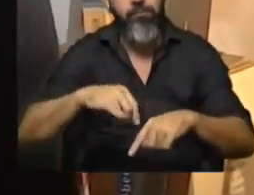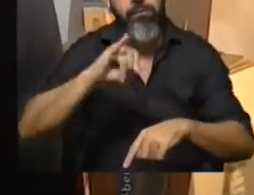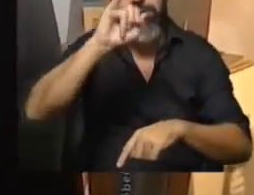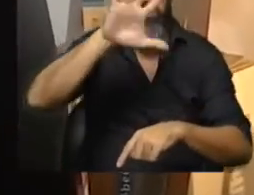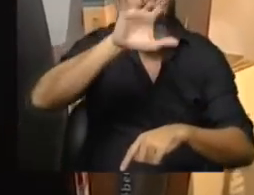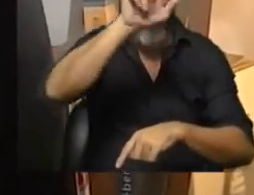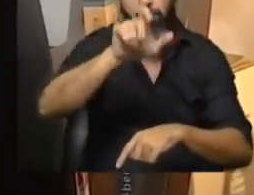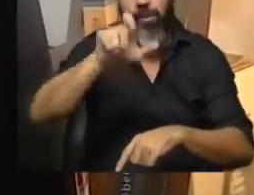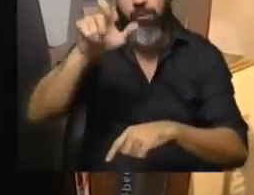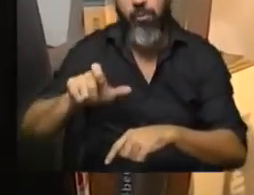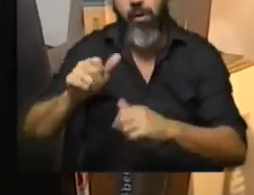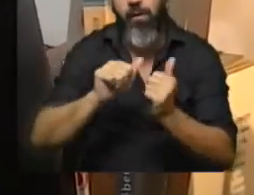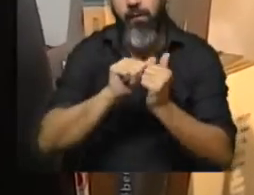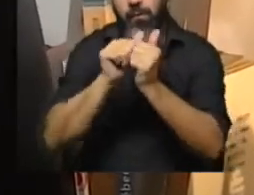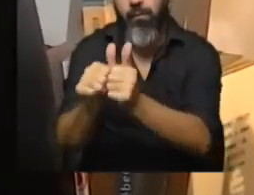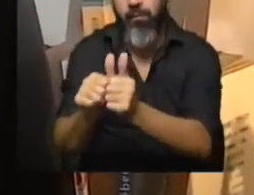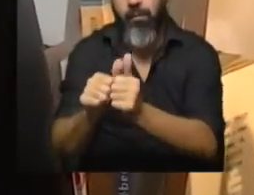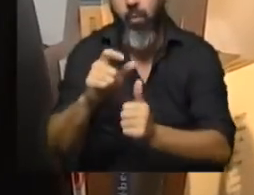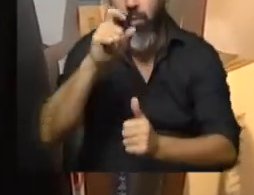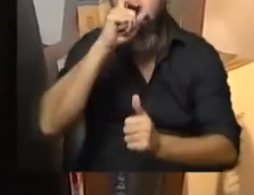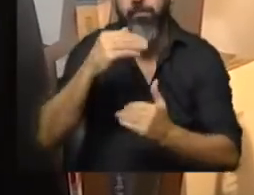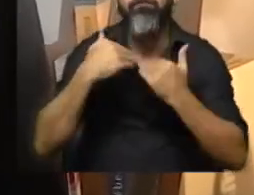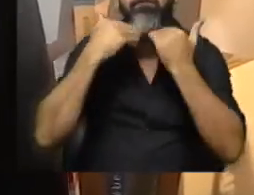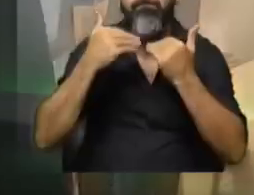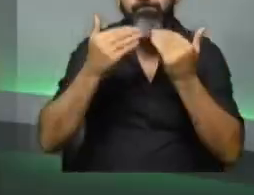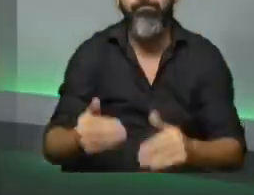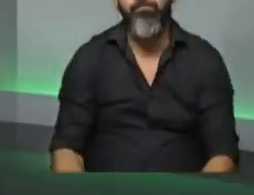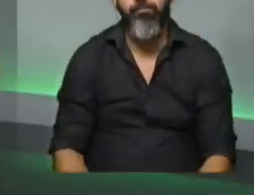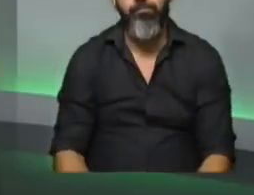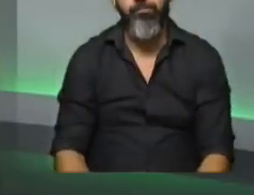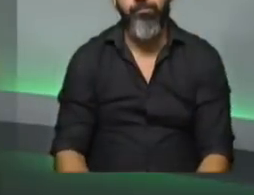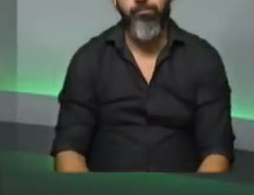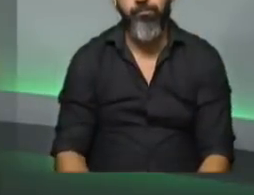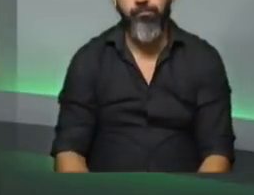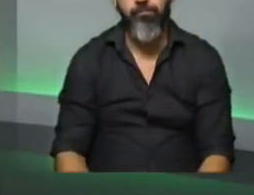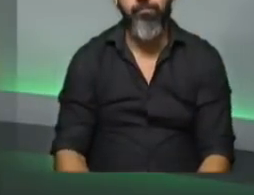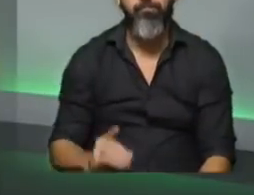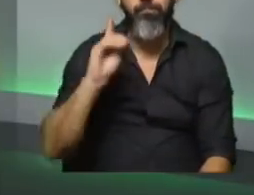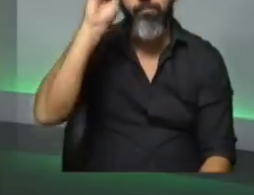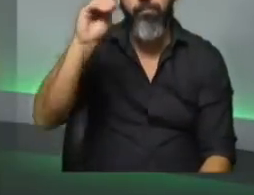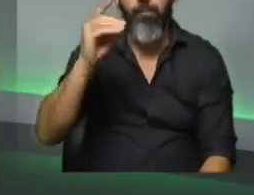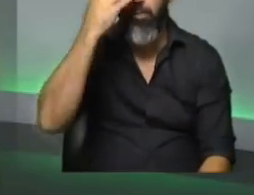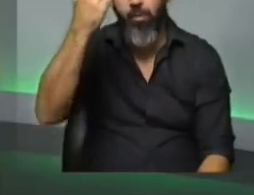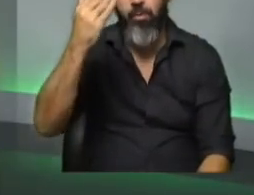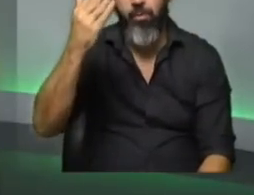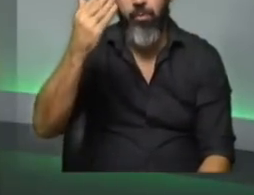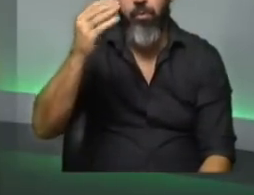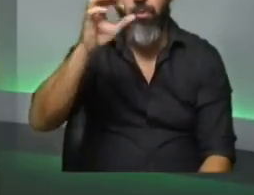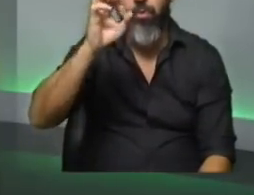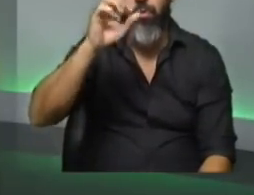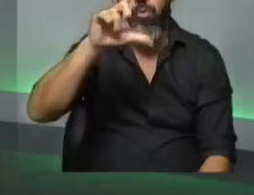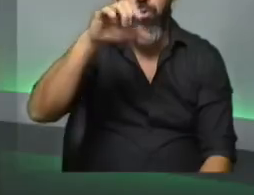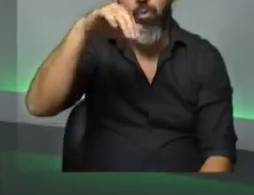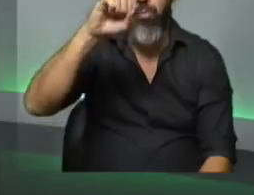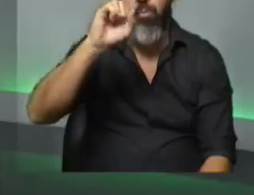las cinco personas viajaron con macera o no a Buenos Aires no lo sabemos el diputado del frente amplio Gustavo Olmos